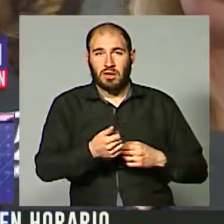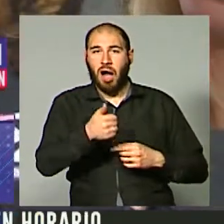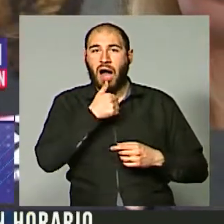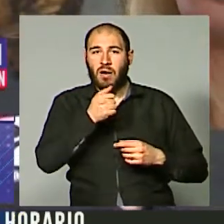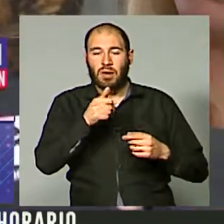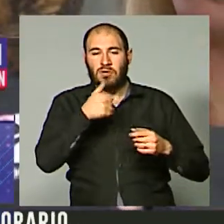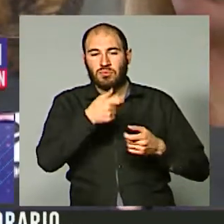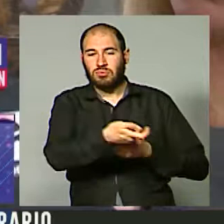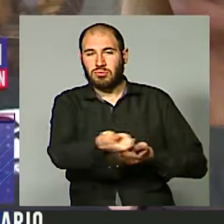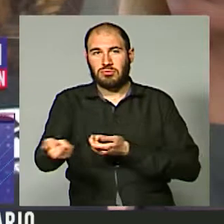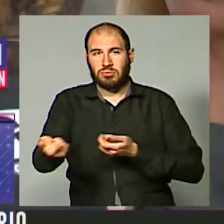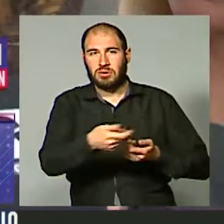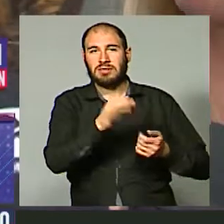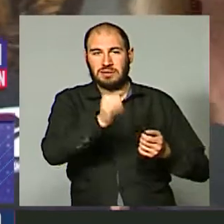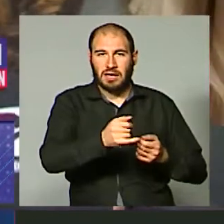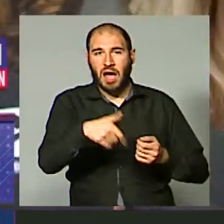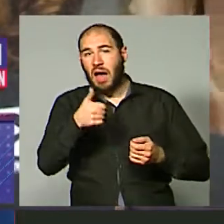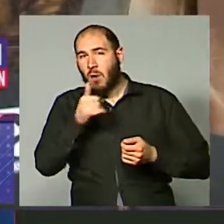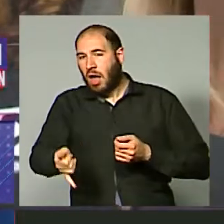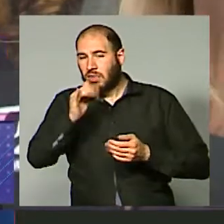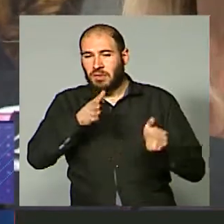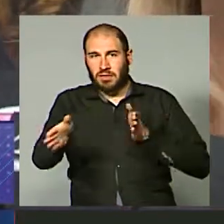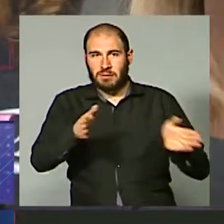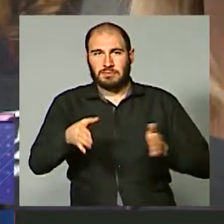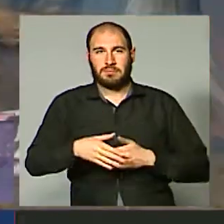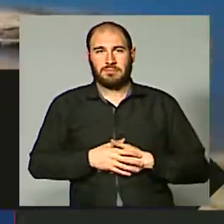de riego para riego y el agua potable para beber.